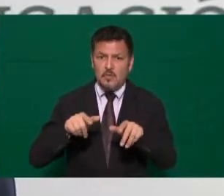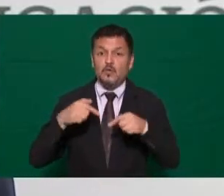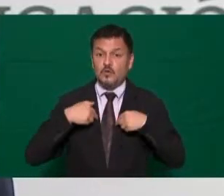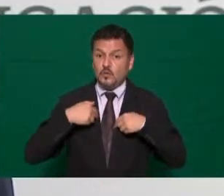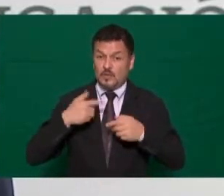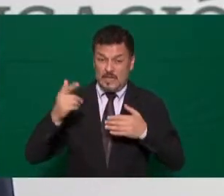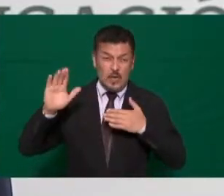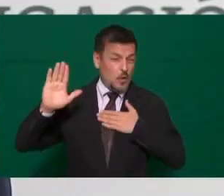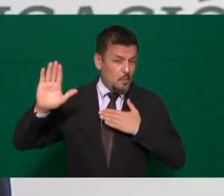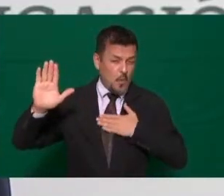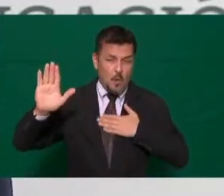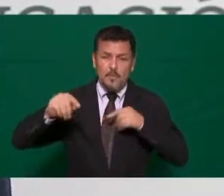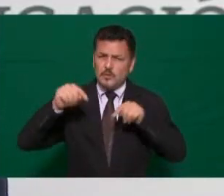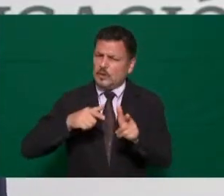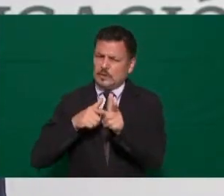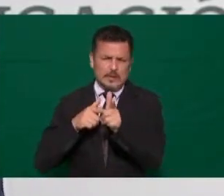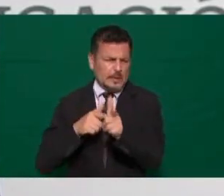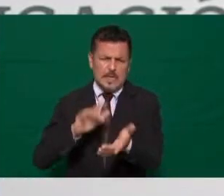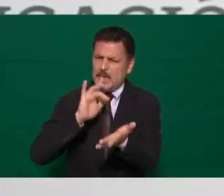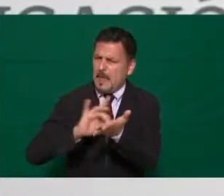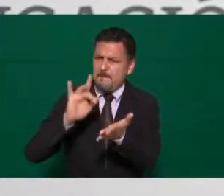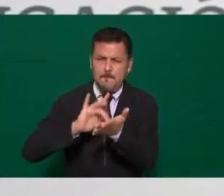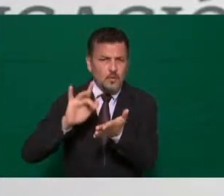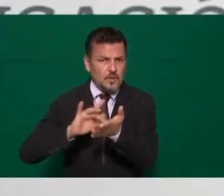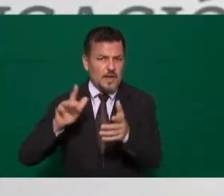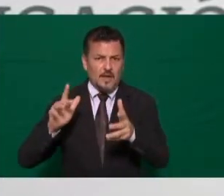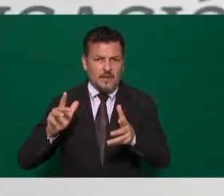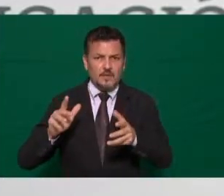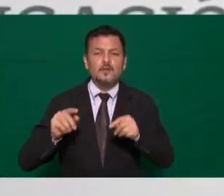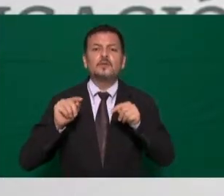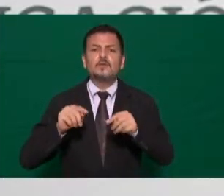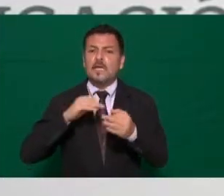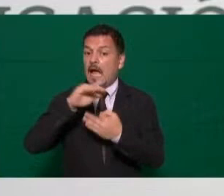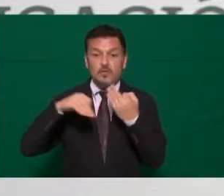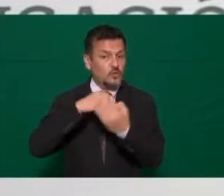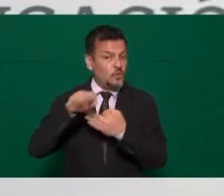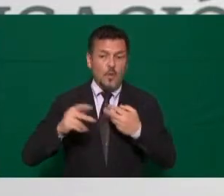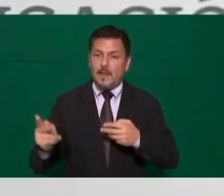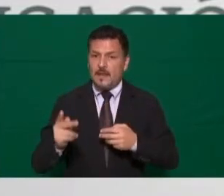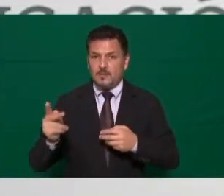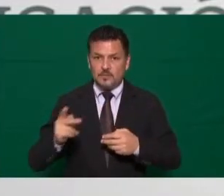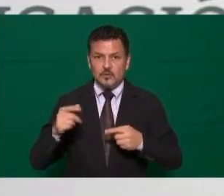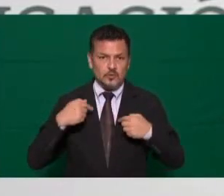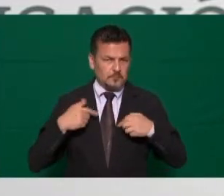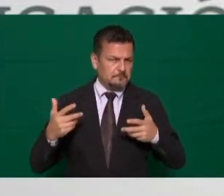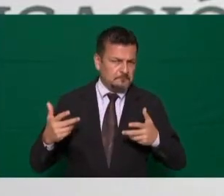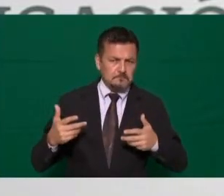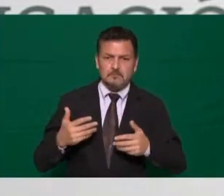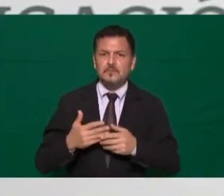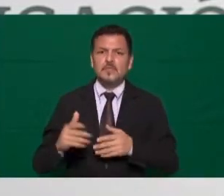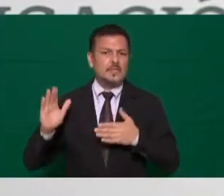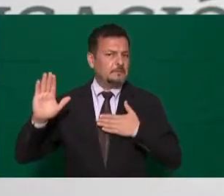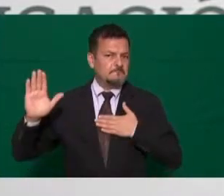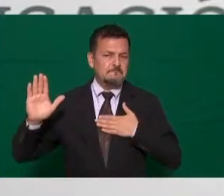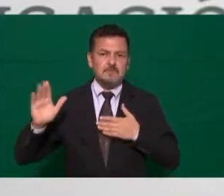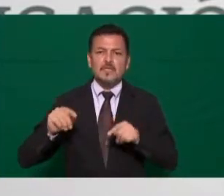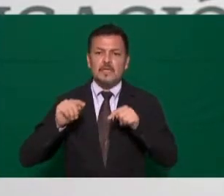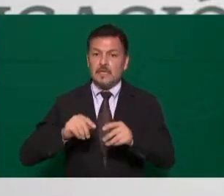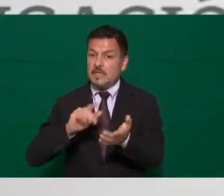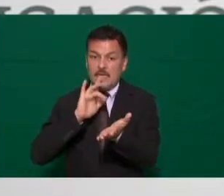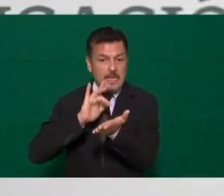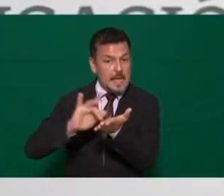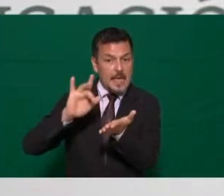reafirmar el compromiso de seguir apoyando a todo el pueblo y